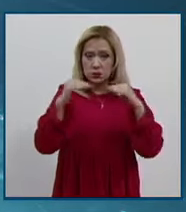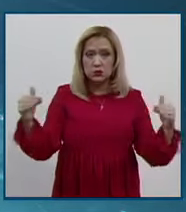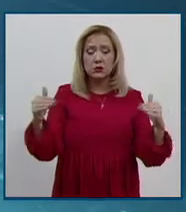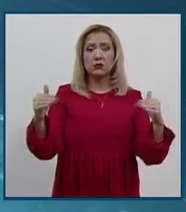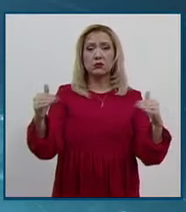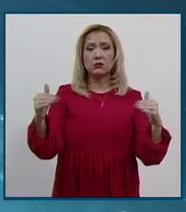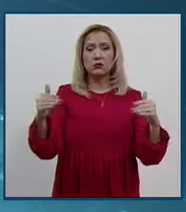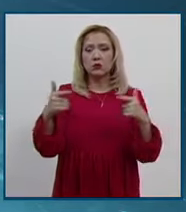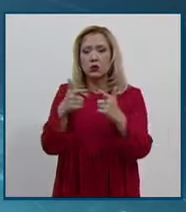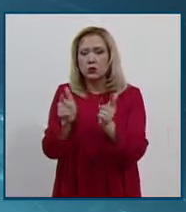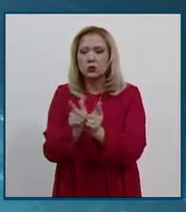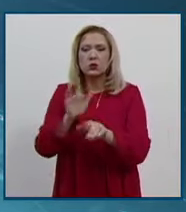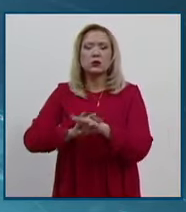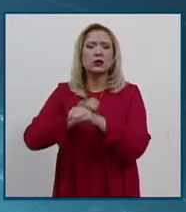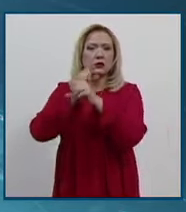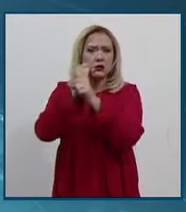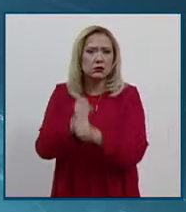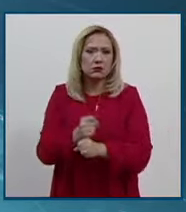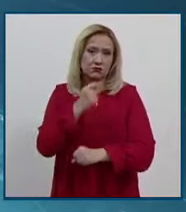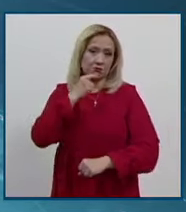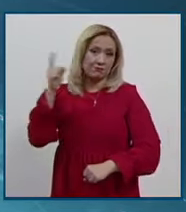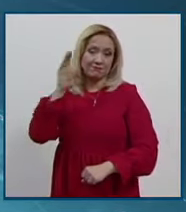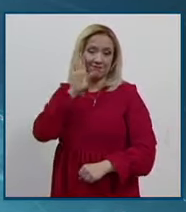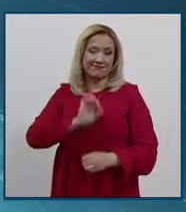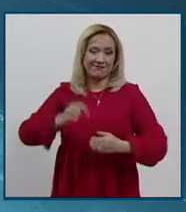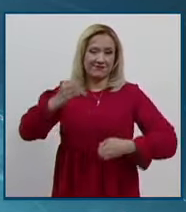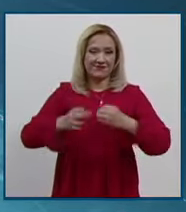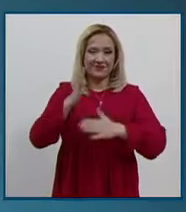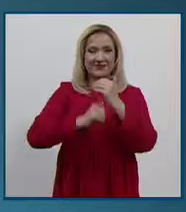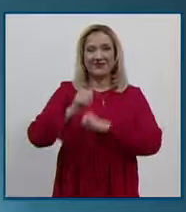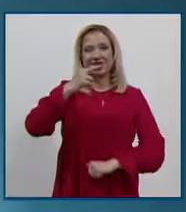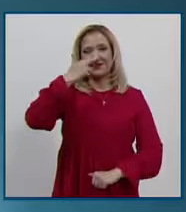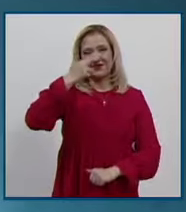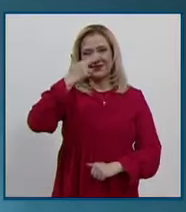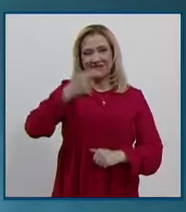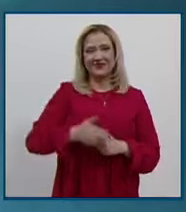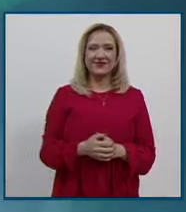a grupos vulnerables aseguró la ministra Ríos